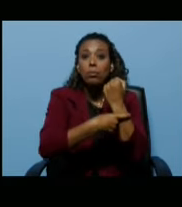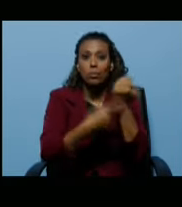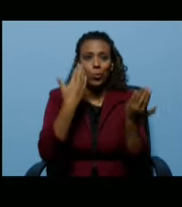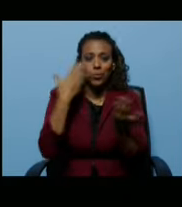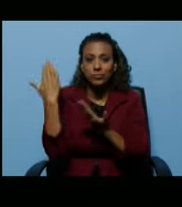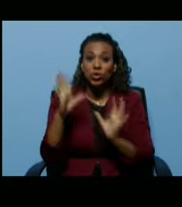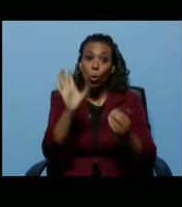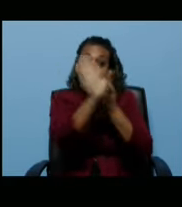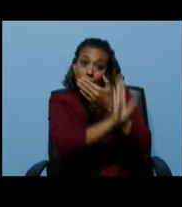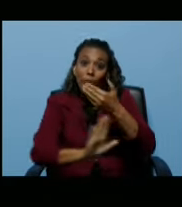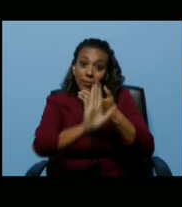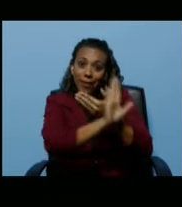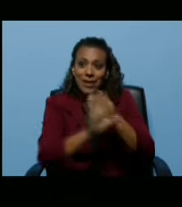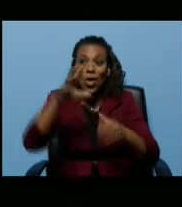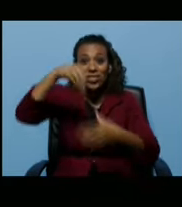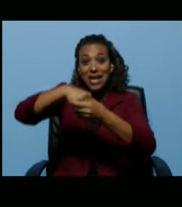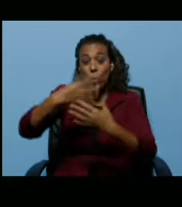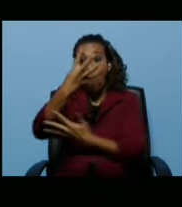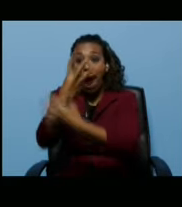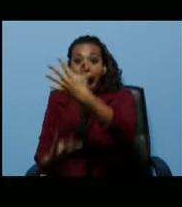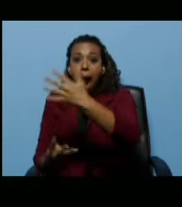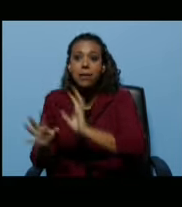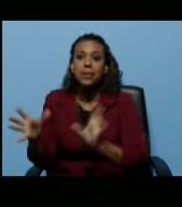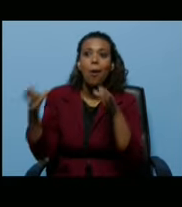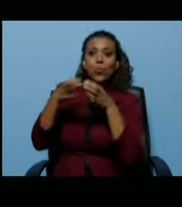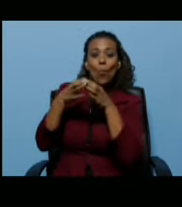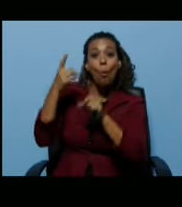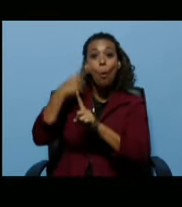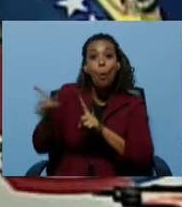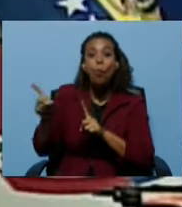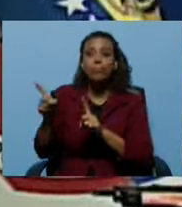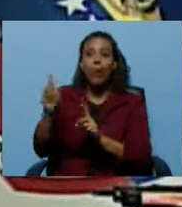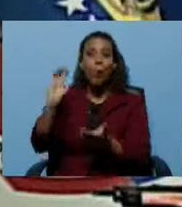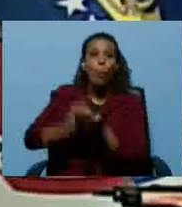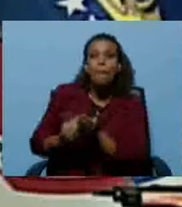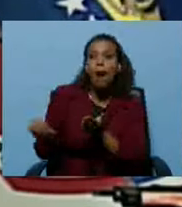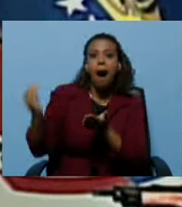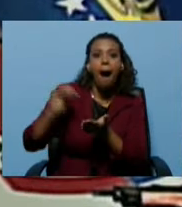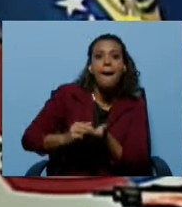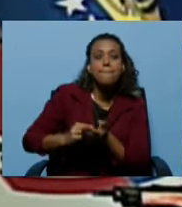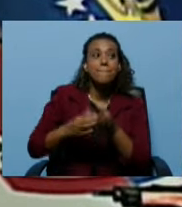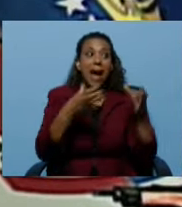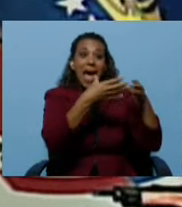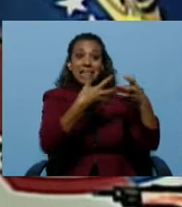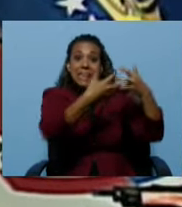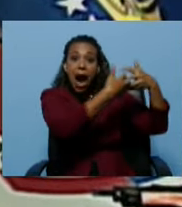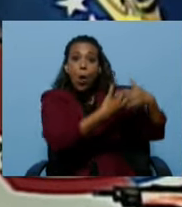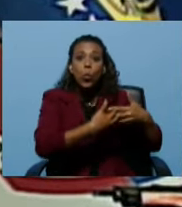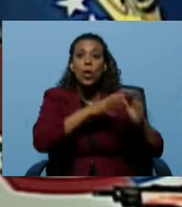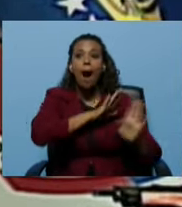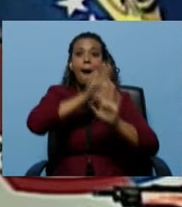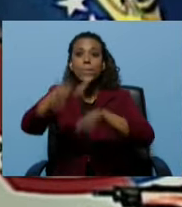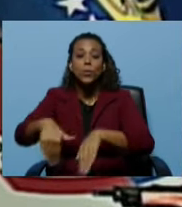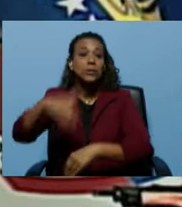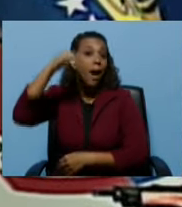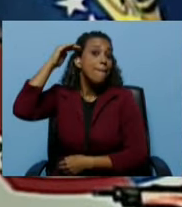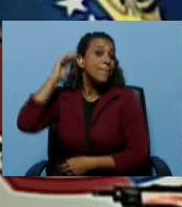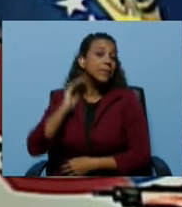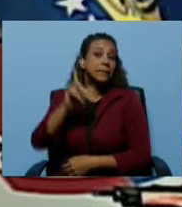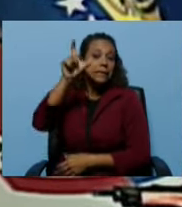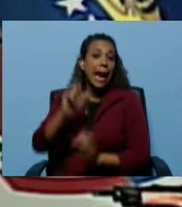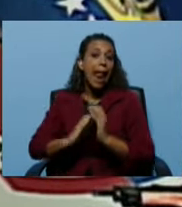son protegidos, y están organizando, cada rato organizan actos en Estados Unidos a favor de la señora María Corina